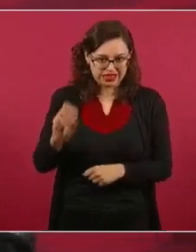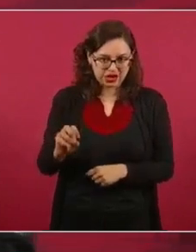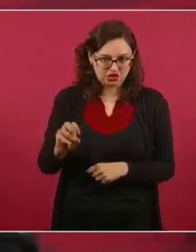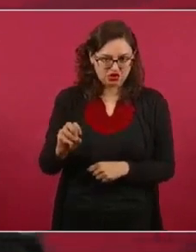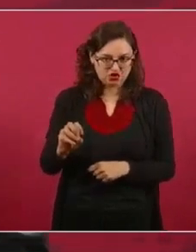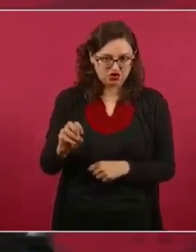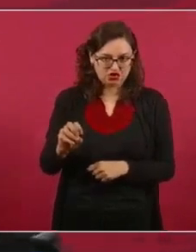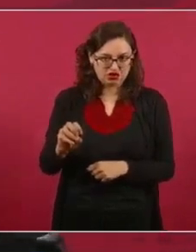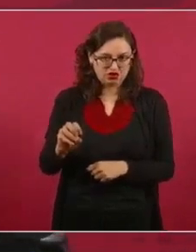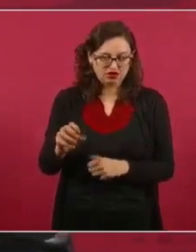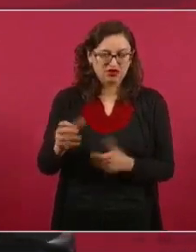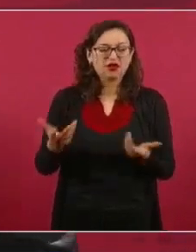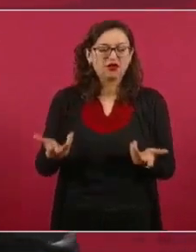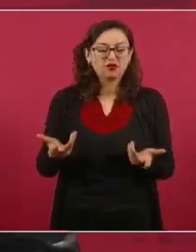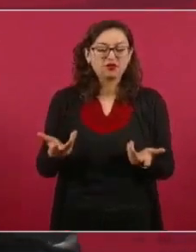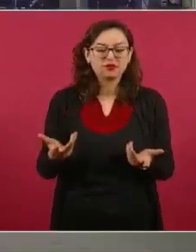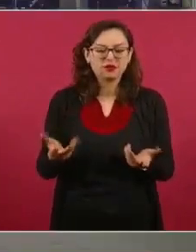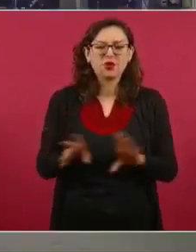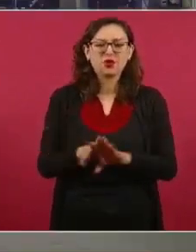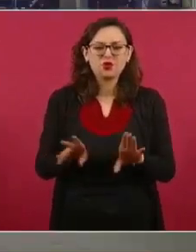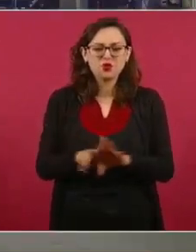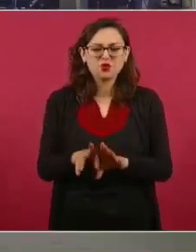¿Eh?